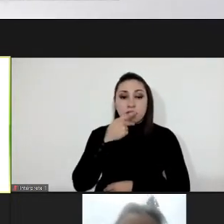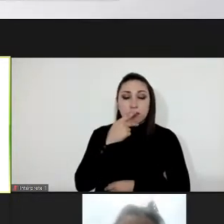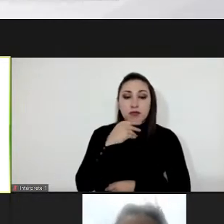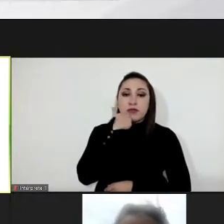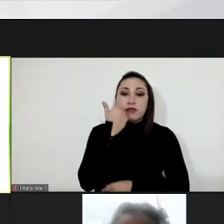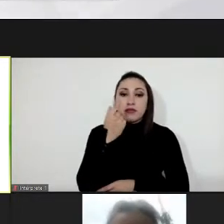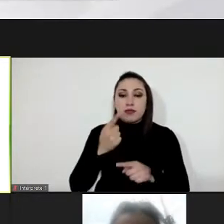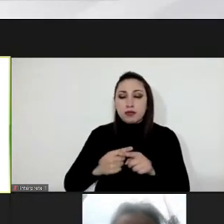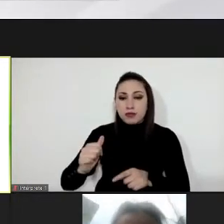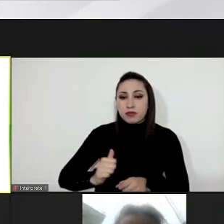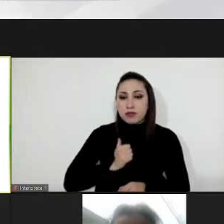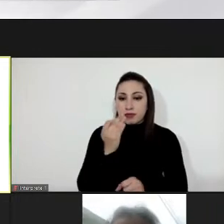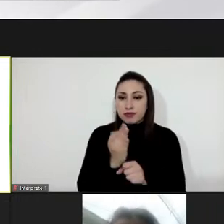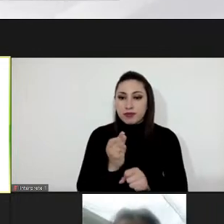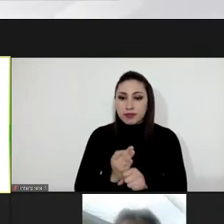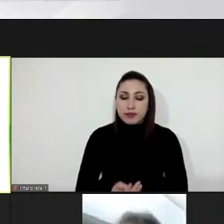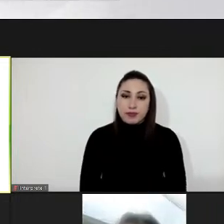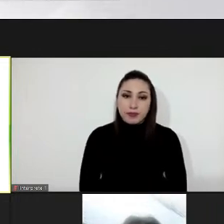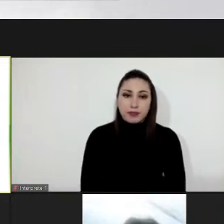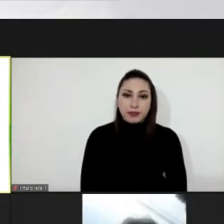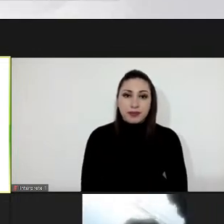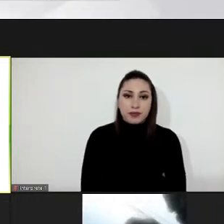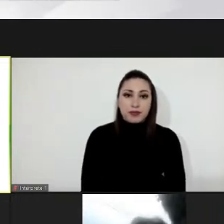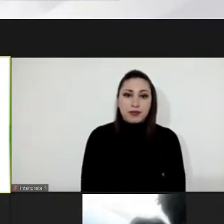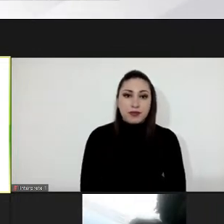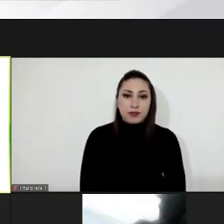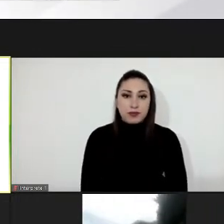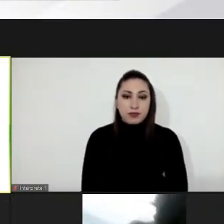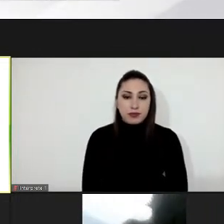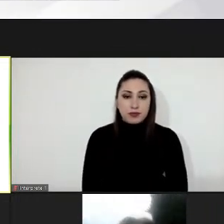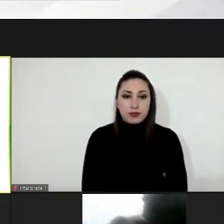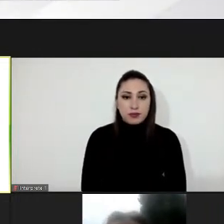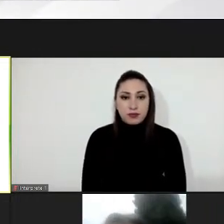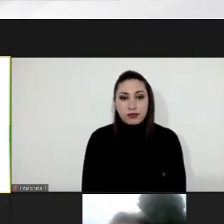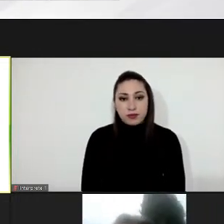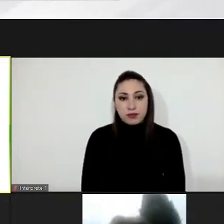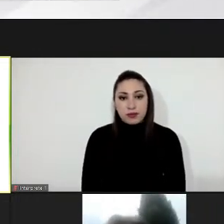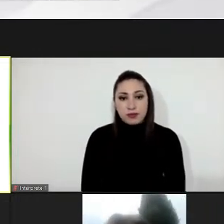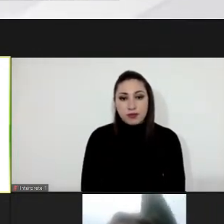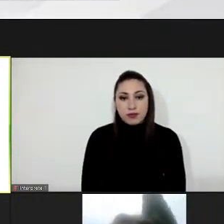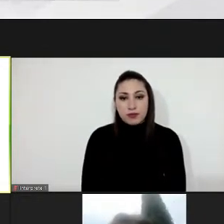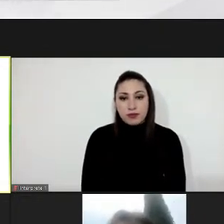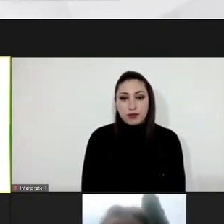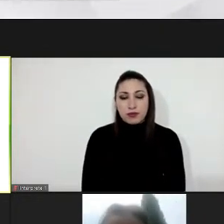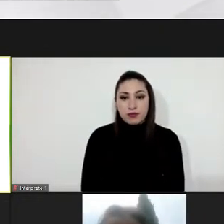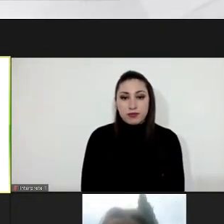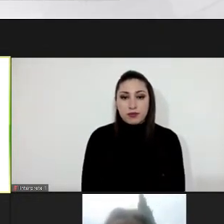deseen hacer uso de la voz, por favor, manifiéstenlo con su diciendo su nombre.